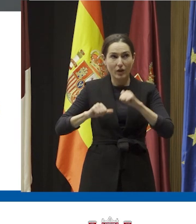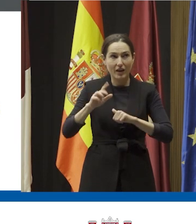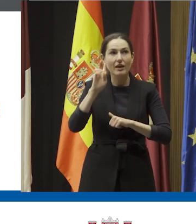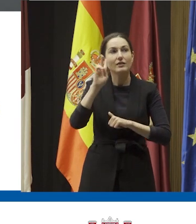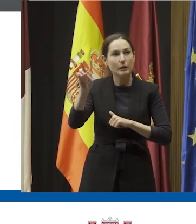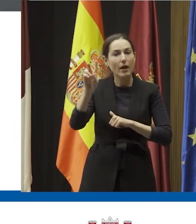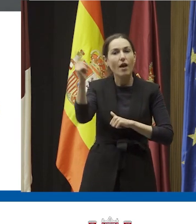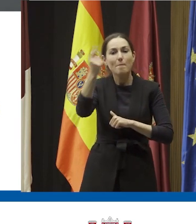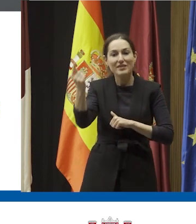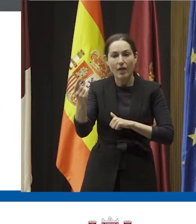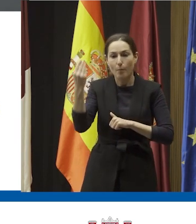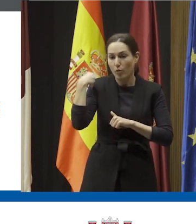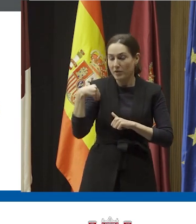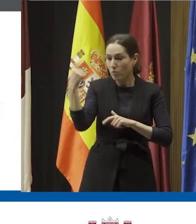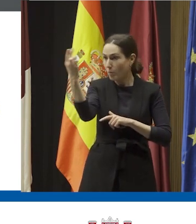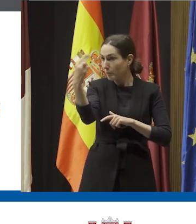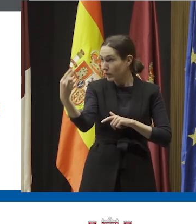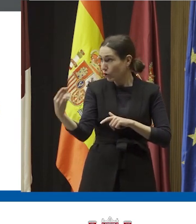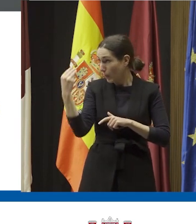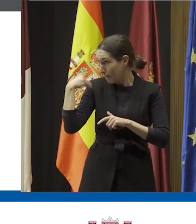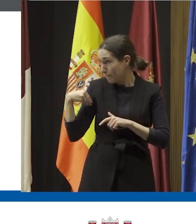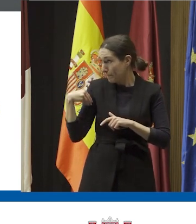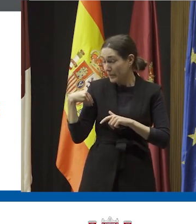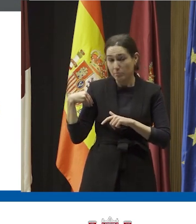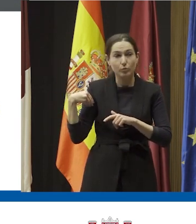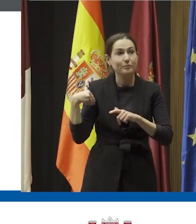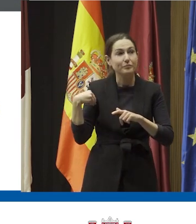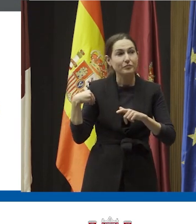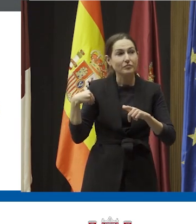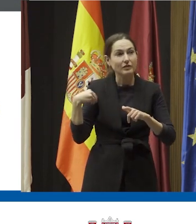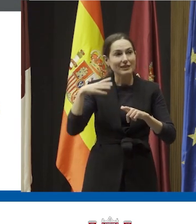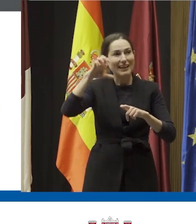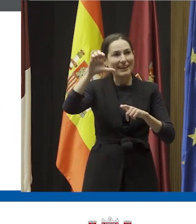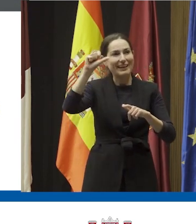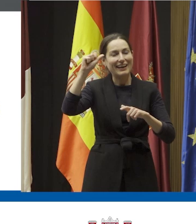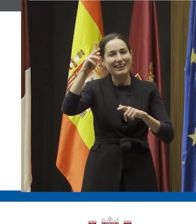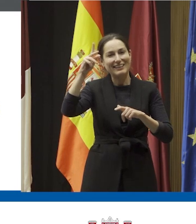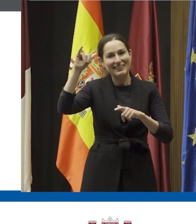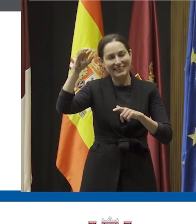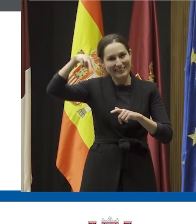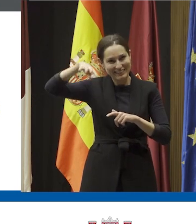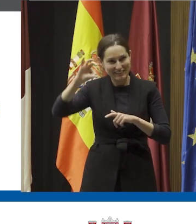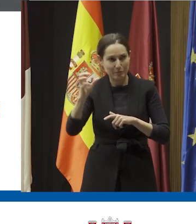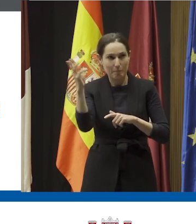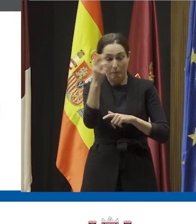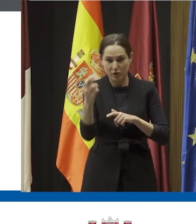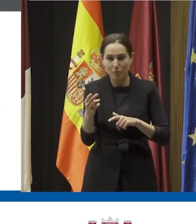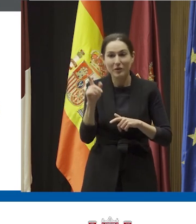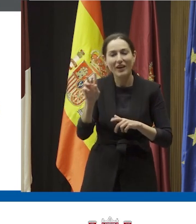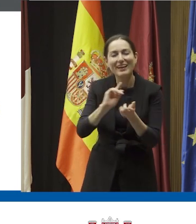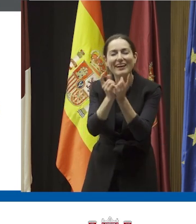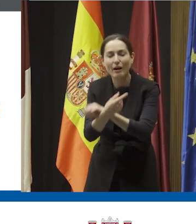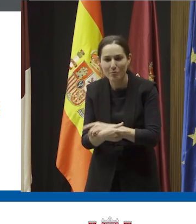por el mismo autor, el mismo, Higgins, igual, ya la cosa cambia. Ya ven que tienen su bata blanca,